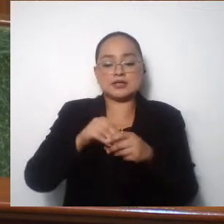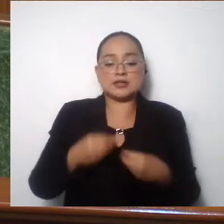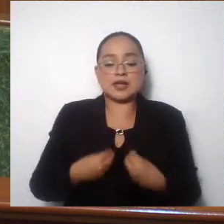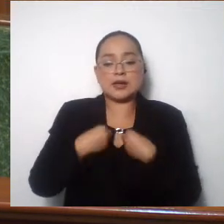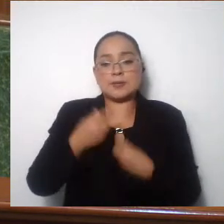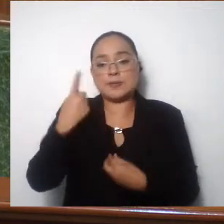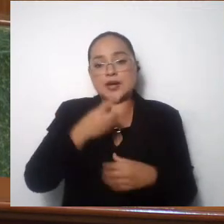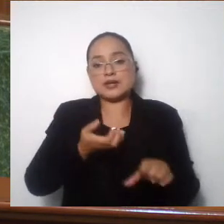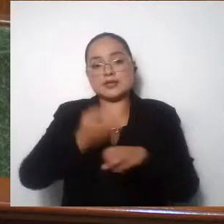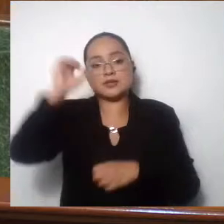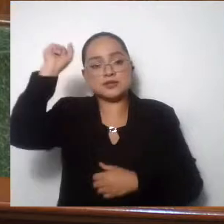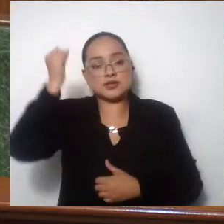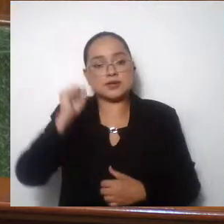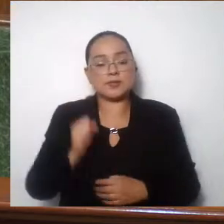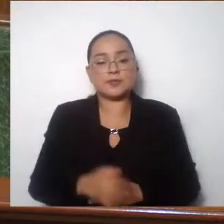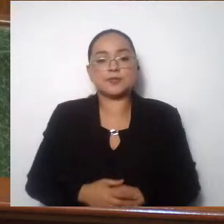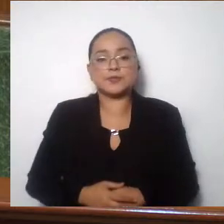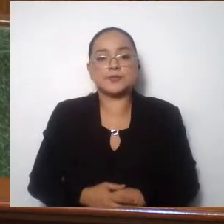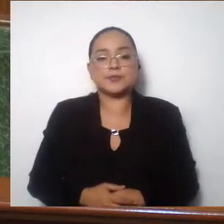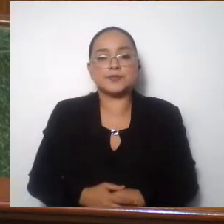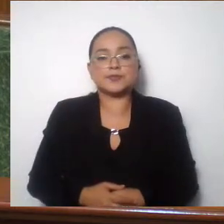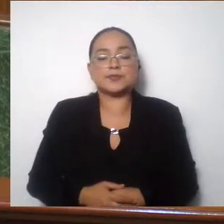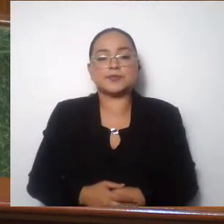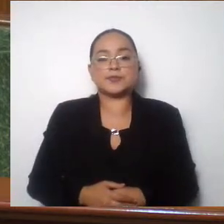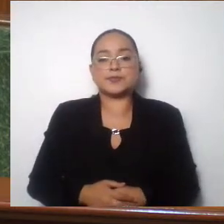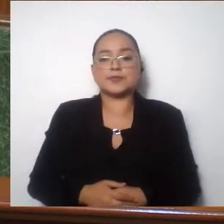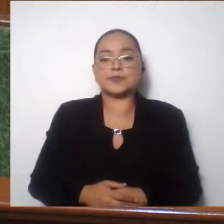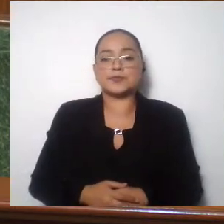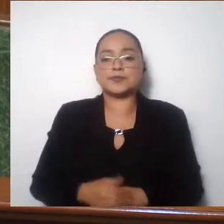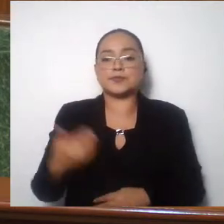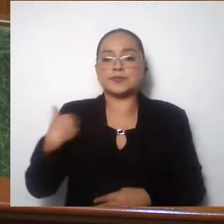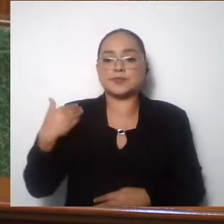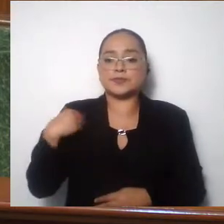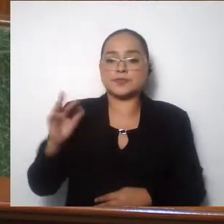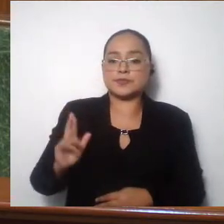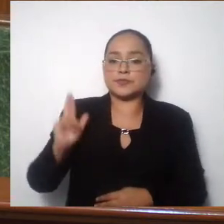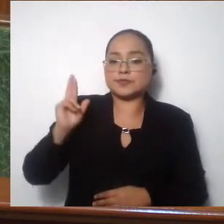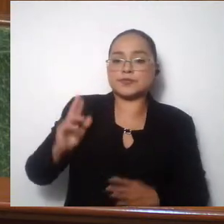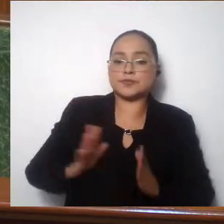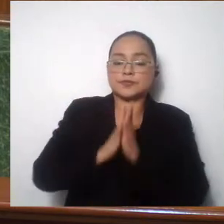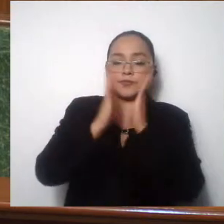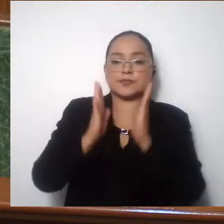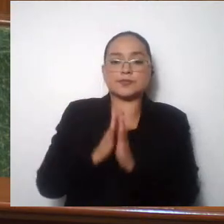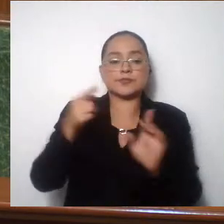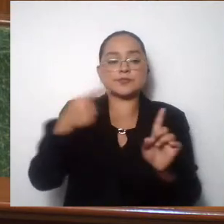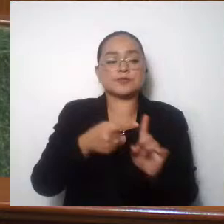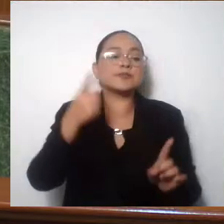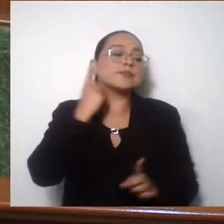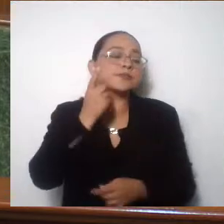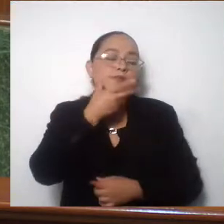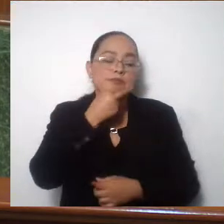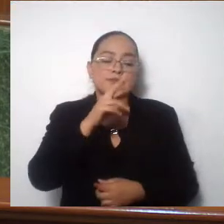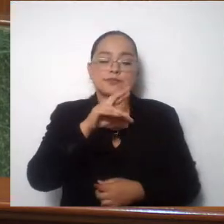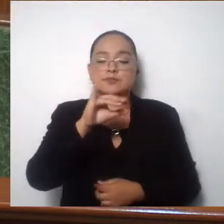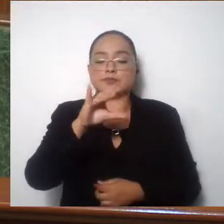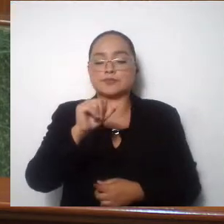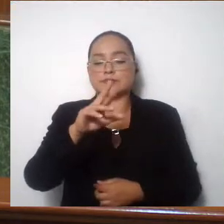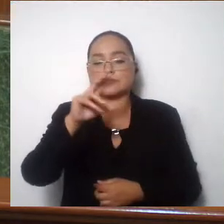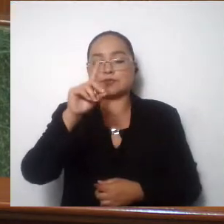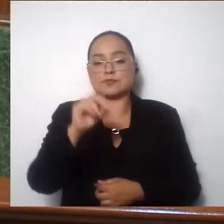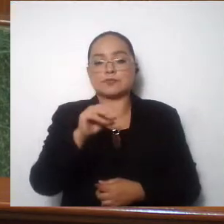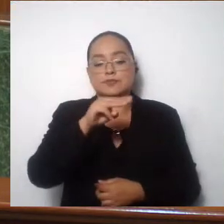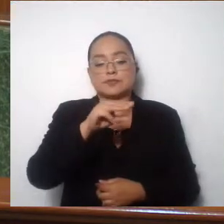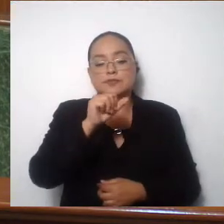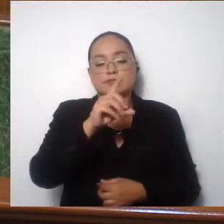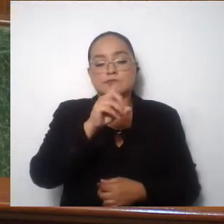de Sinaloa. Ha solicitado el uso de la voz el diputado Ricardo Madrid Pérez. Adelante, diputado,